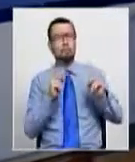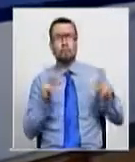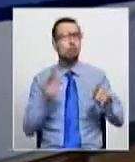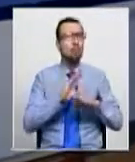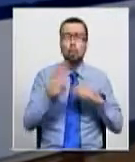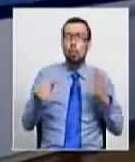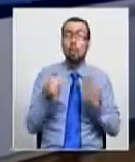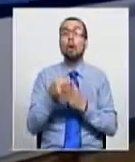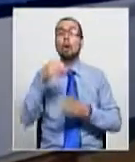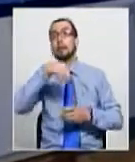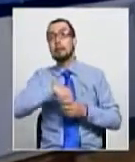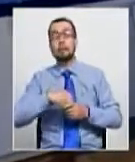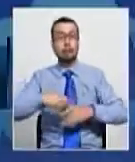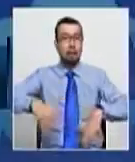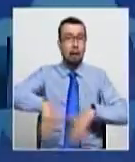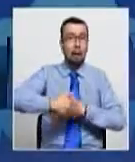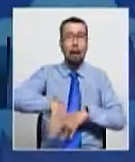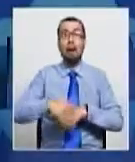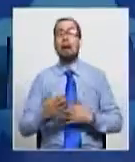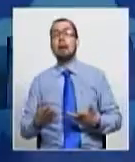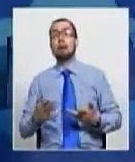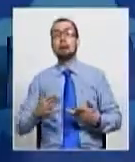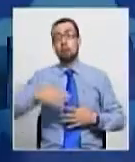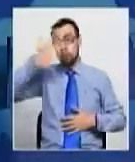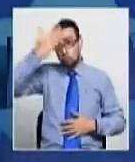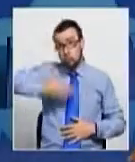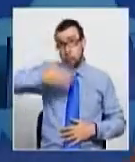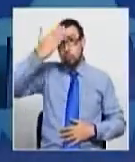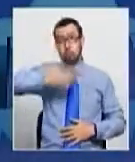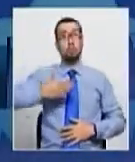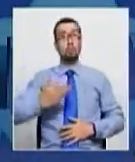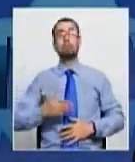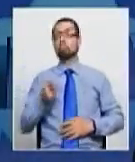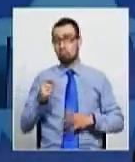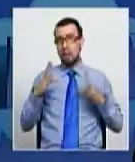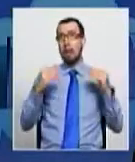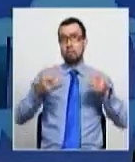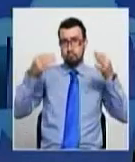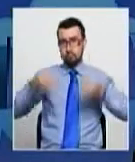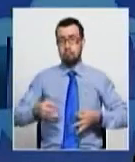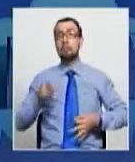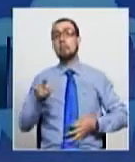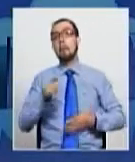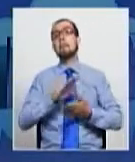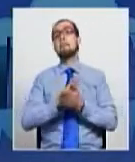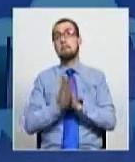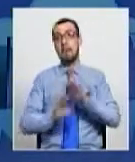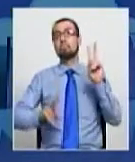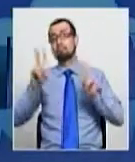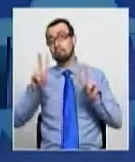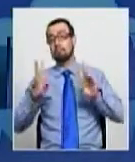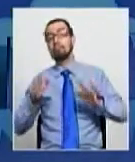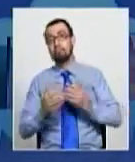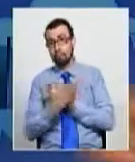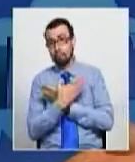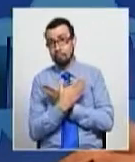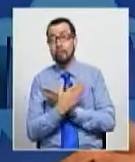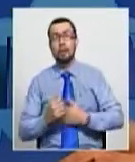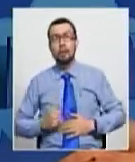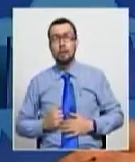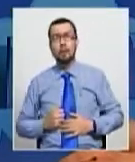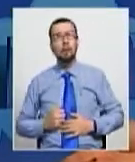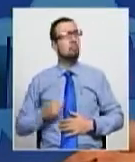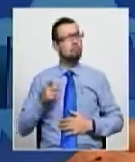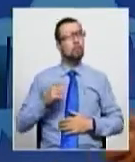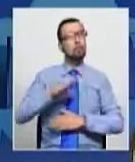en la calle en el bus pues vamos a tener que ver con esto de la paz en el país se desarrolla entonces no solamente